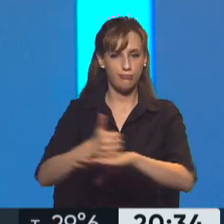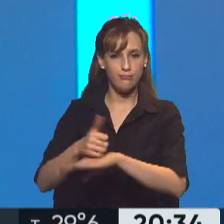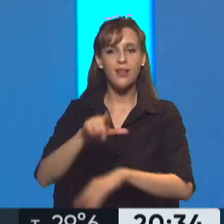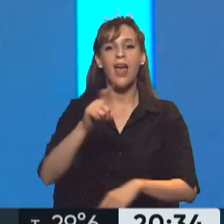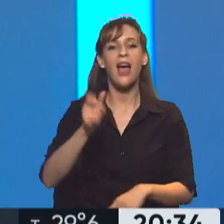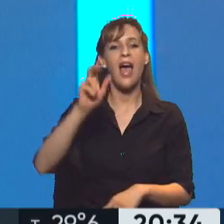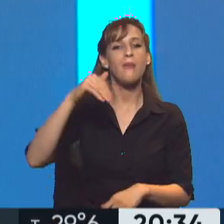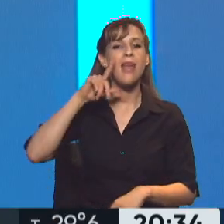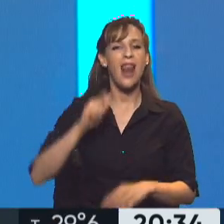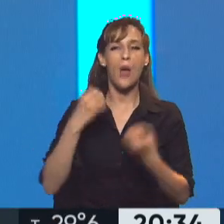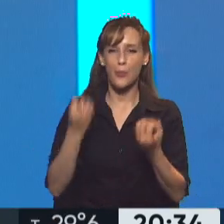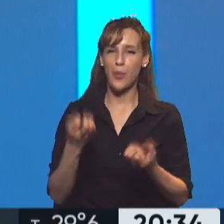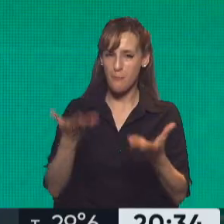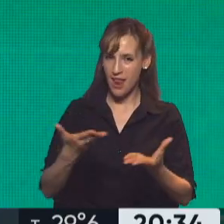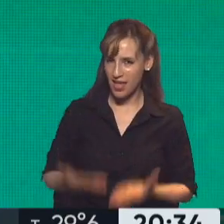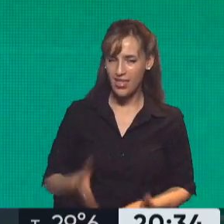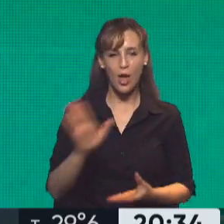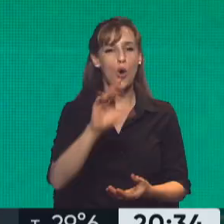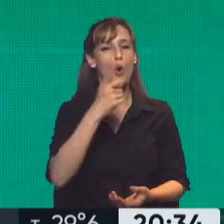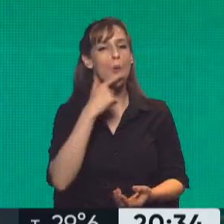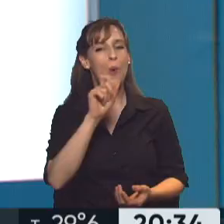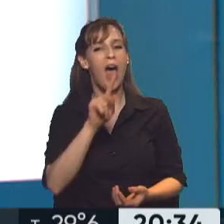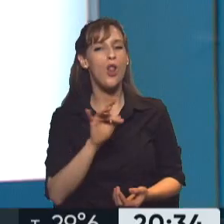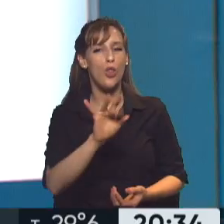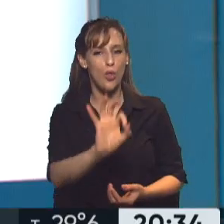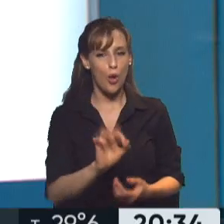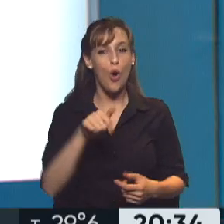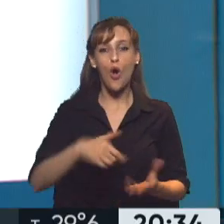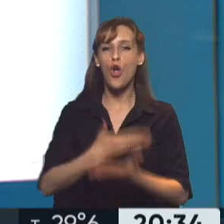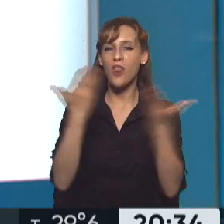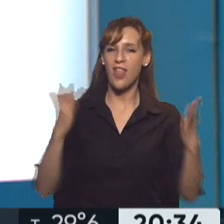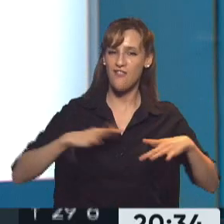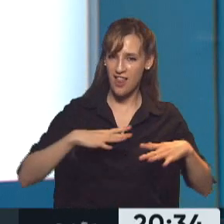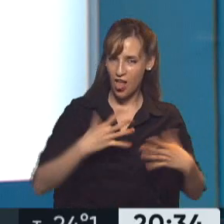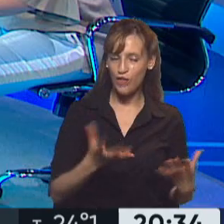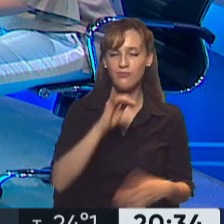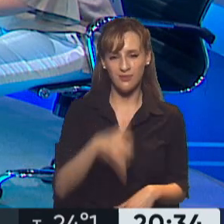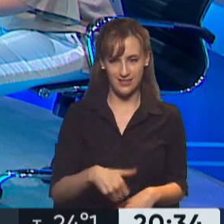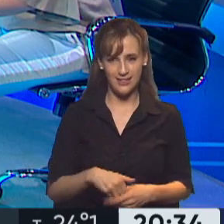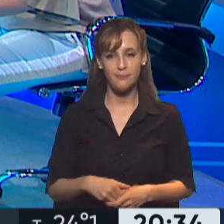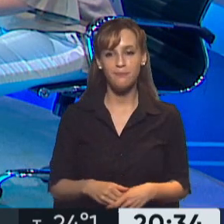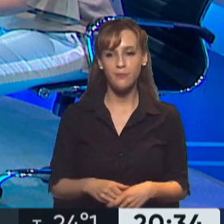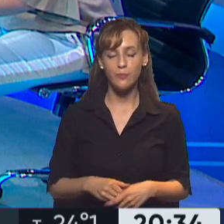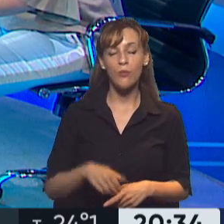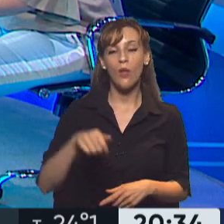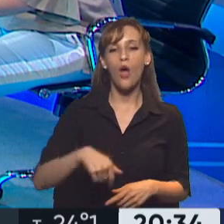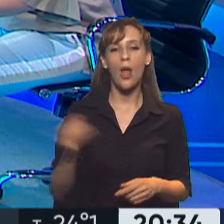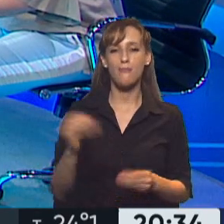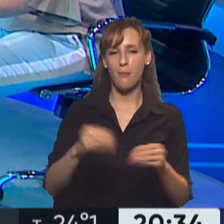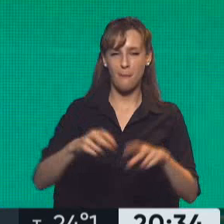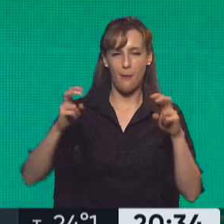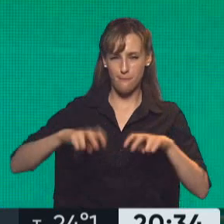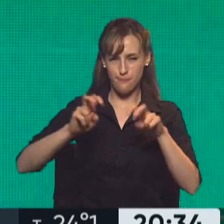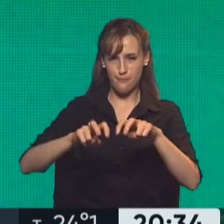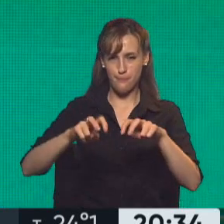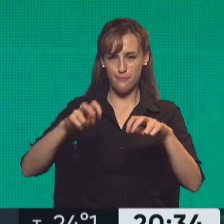estás? Bienvenida. Muy bien, gracias, buenas noches. Osvaldo Quiroga, bienvenido. Muy bien, día feriado. Día feriado, bueno, enseguida vamos a sumar más integrantes en la mesa, pero